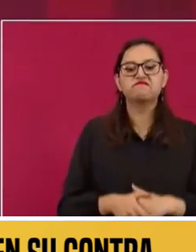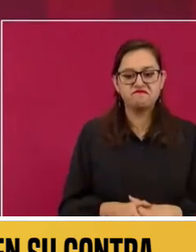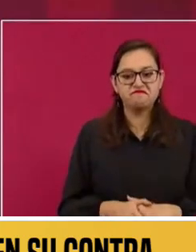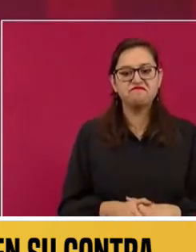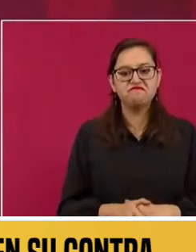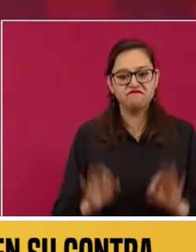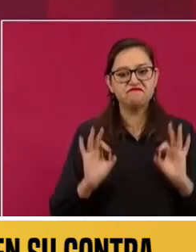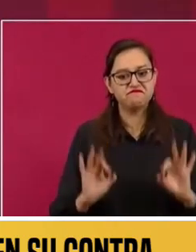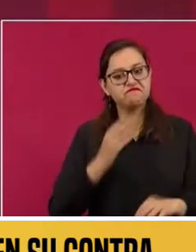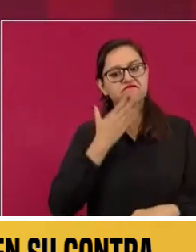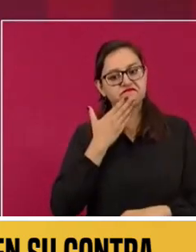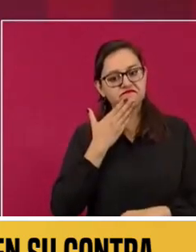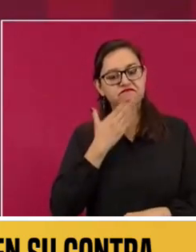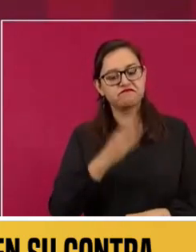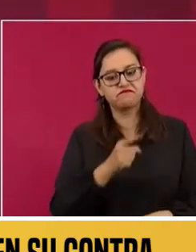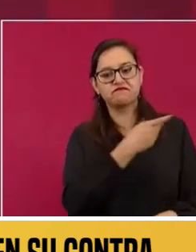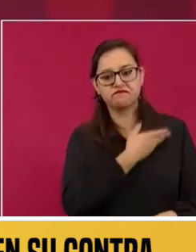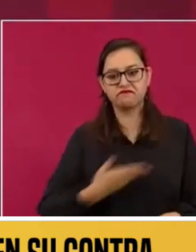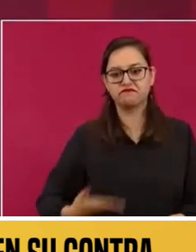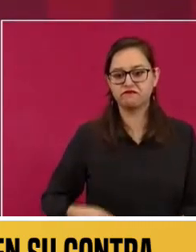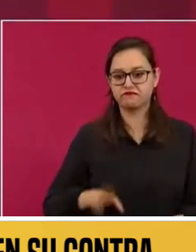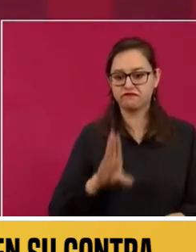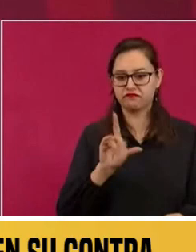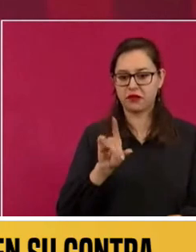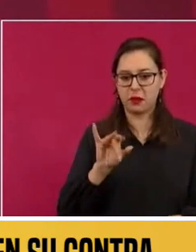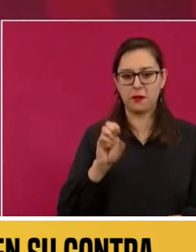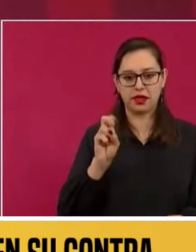muy favorables del presidente Biden.